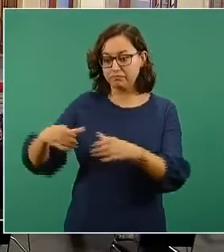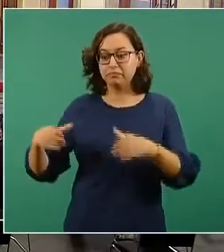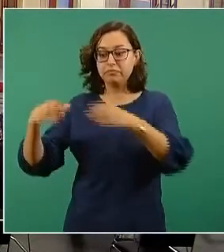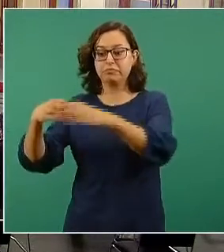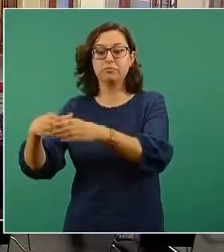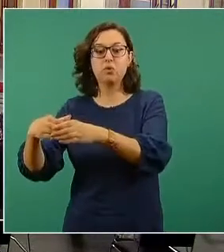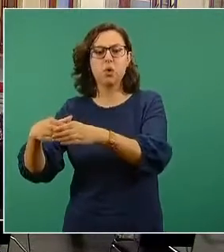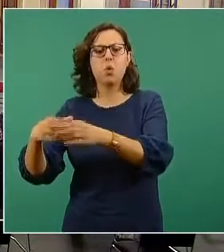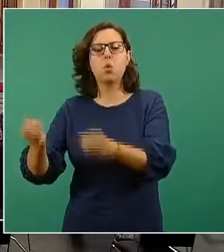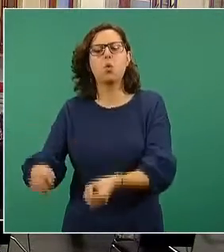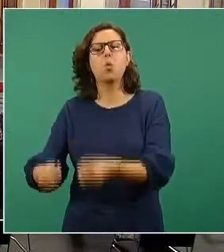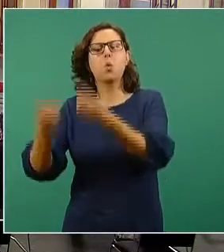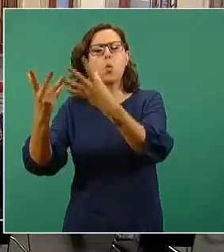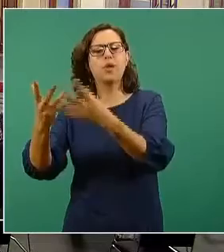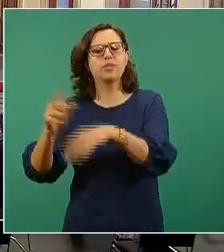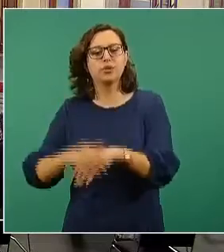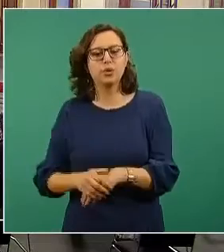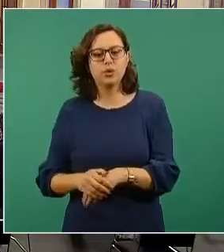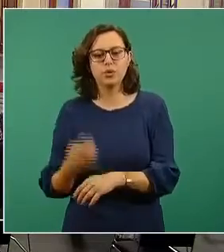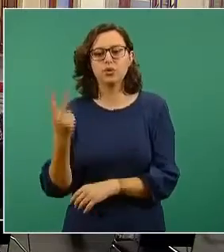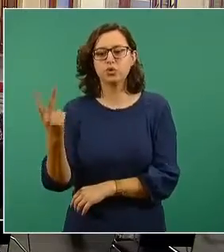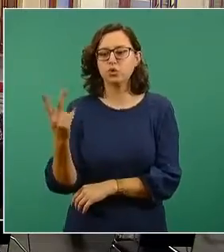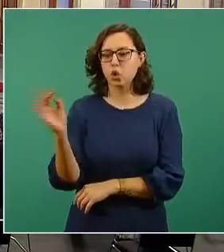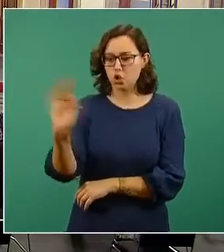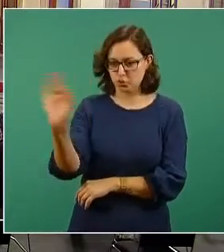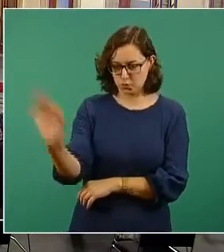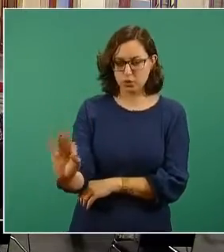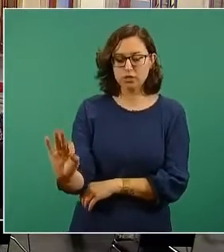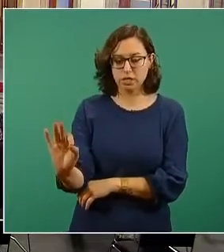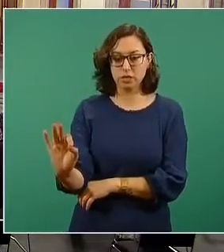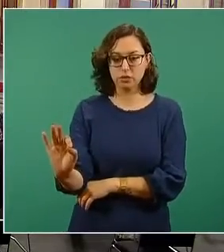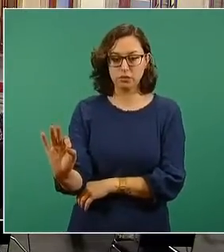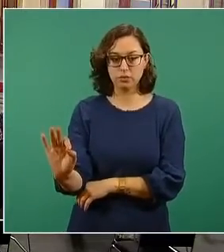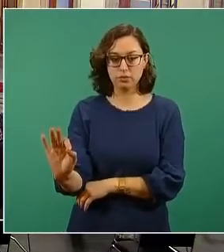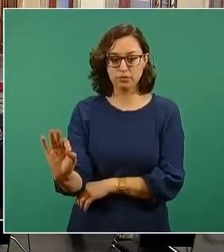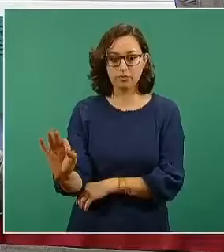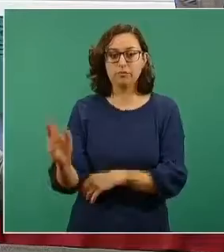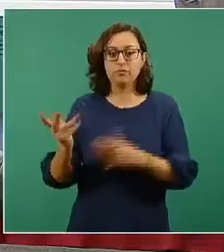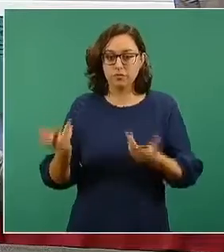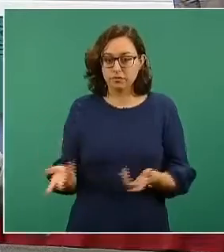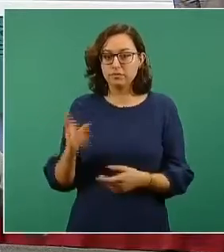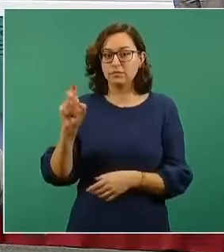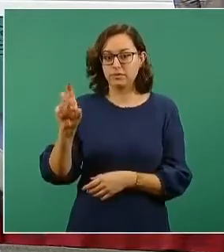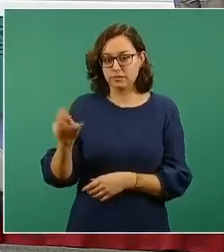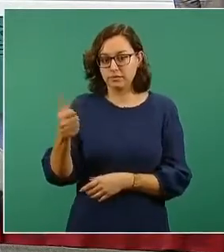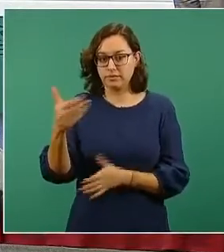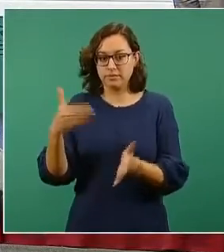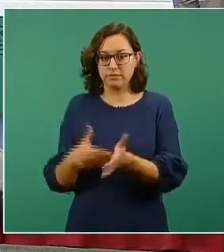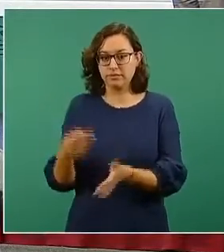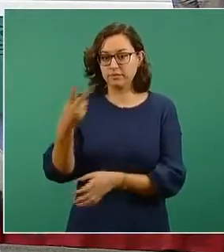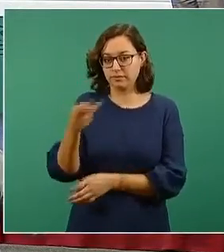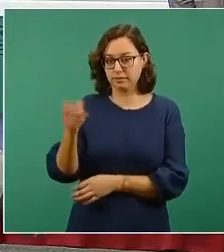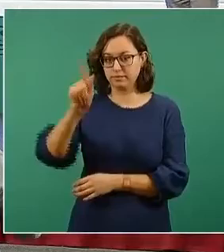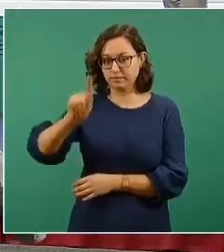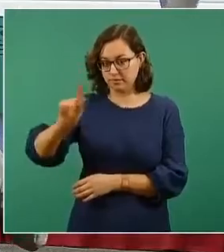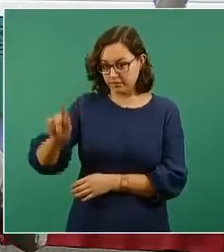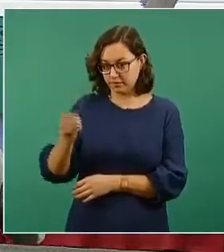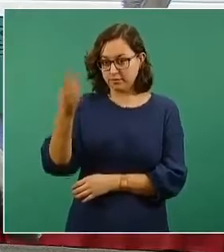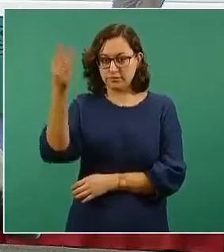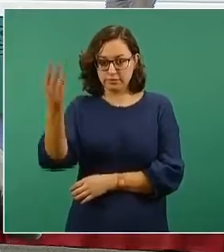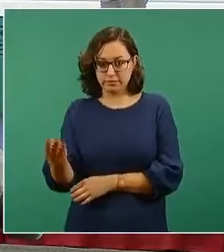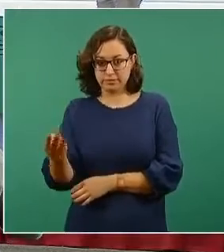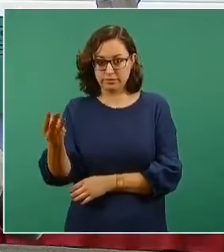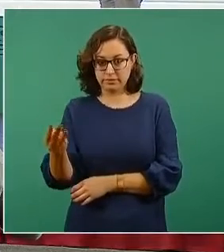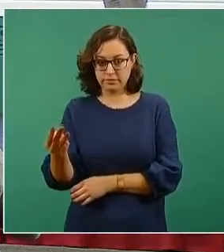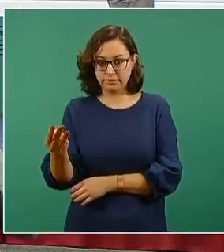2% del conjunto de casos estimados que se han presentado. Y son efectivamente 36,273, los